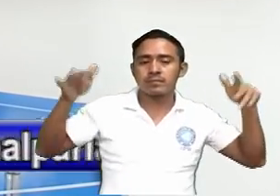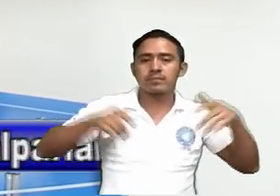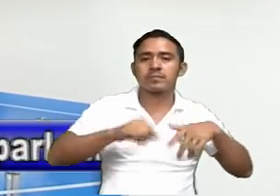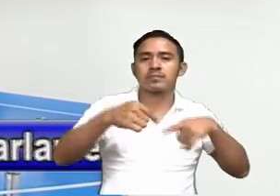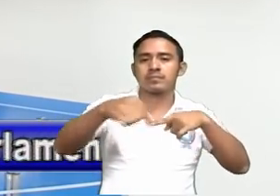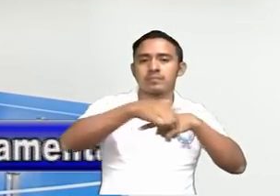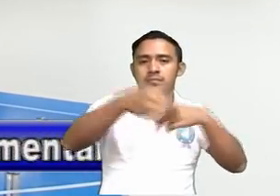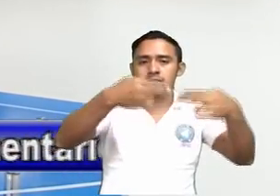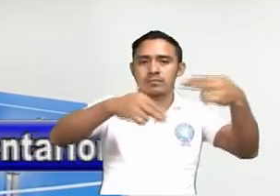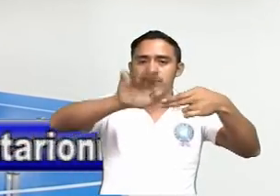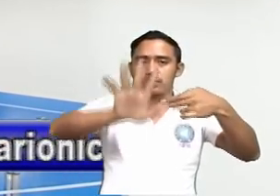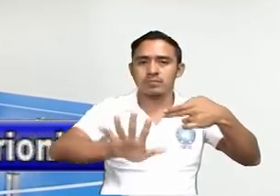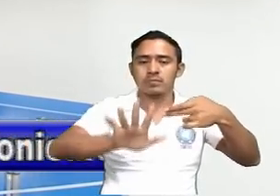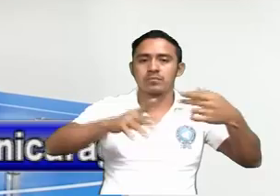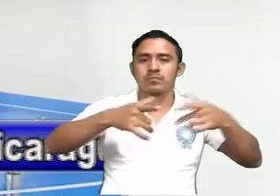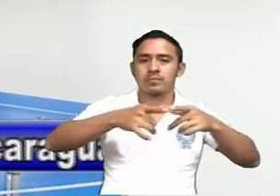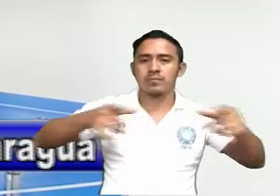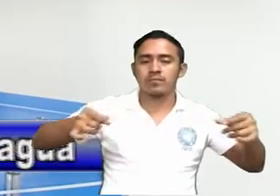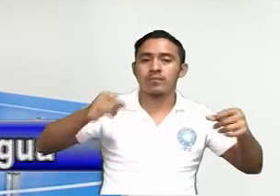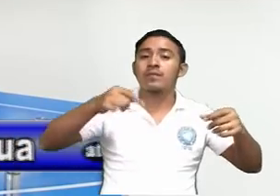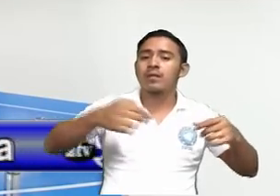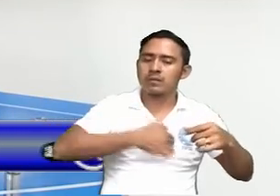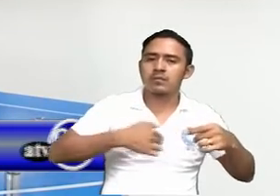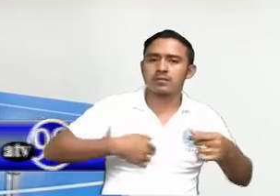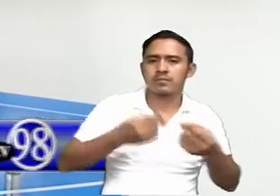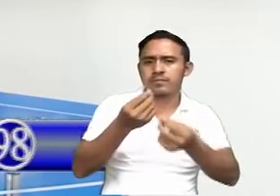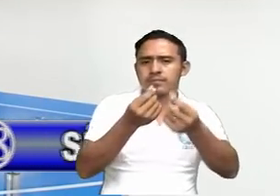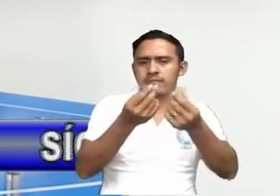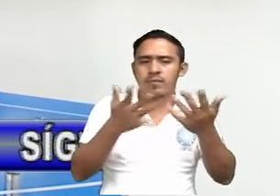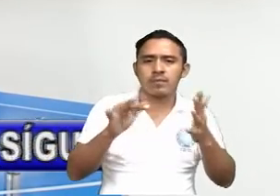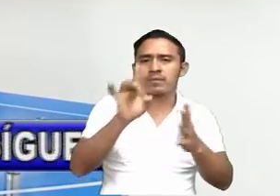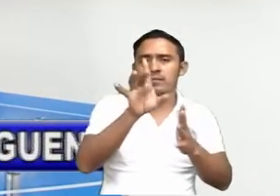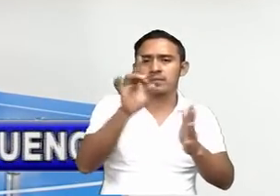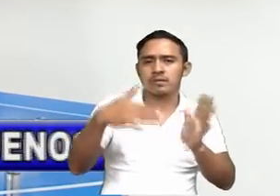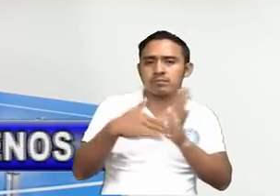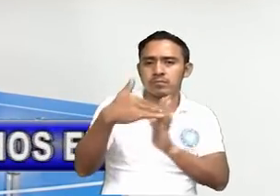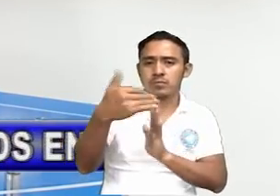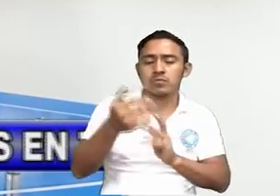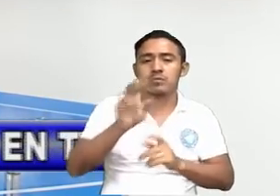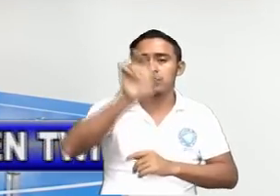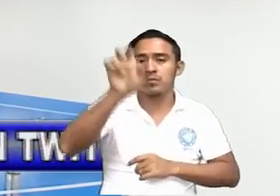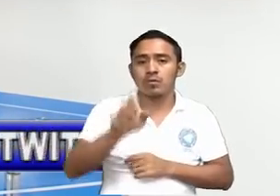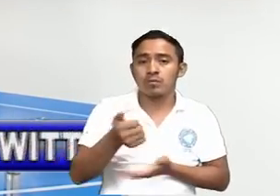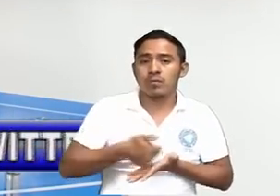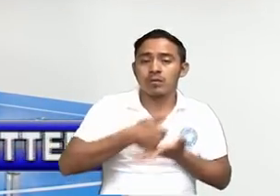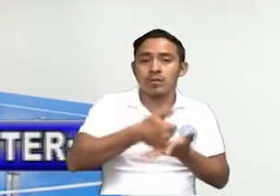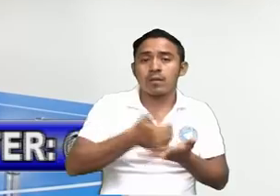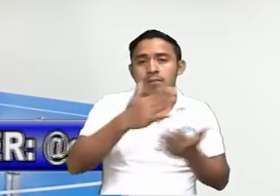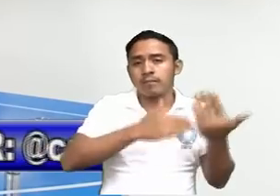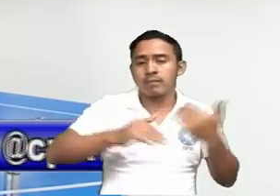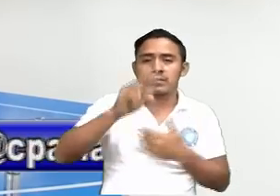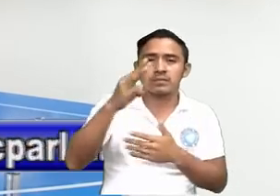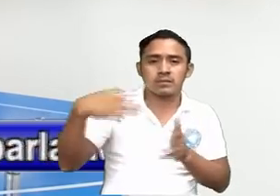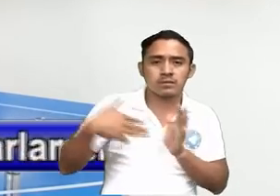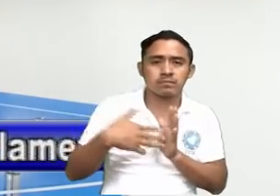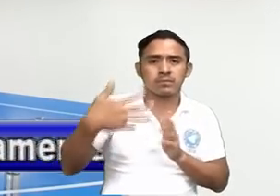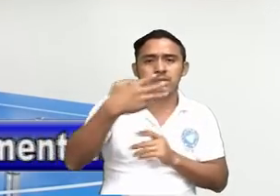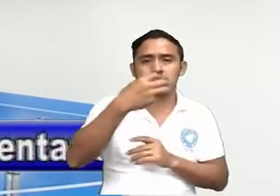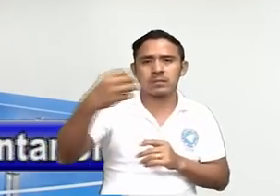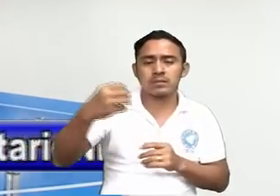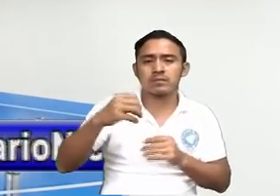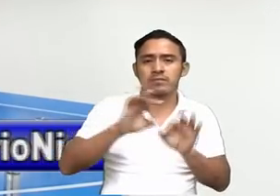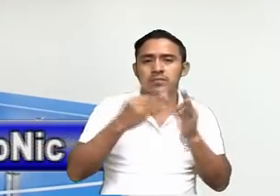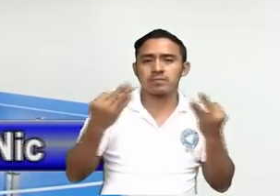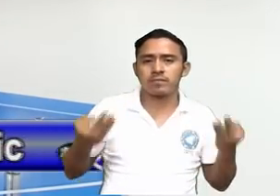del Distrito 5 de la capital, donde además se invierten 15 millones de córdobas, beneficiando a más de 3.300